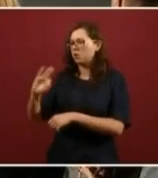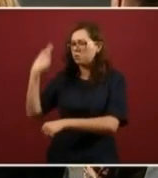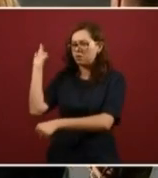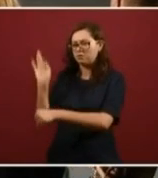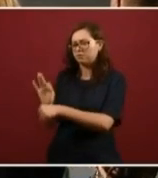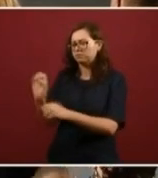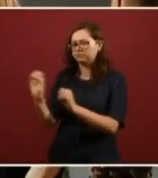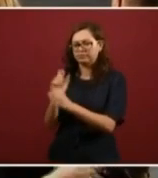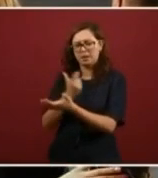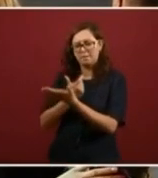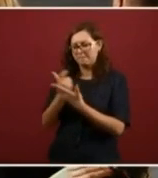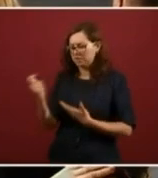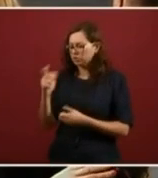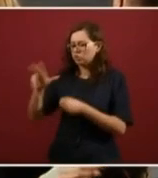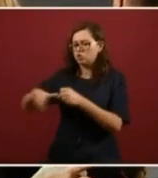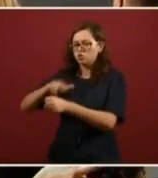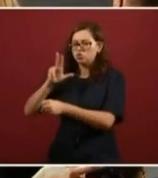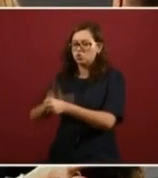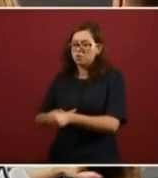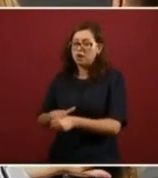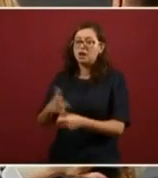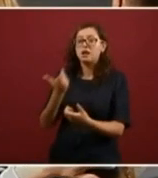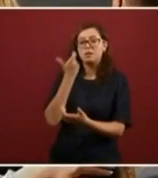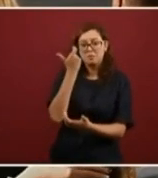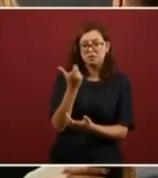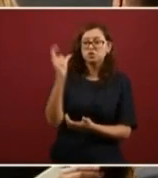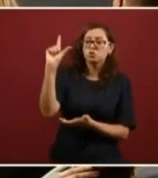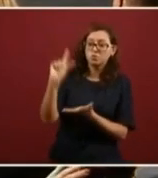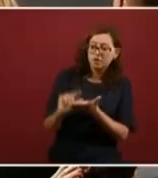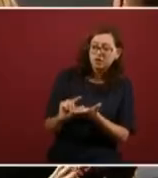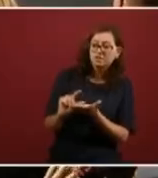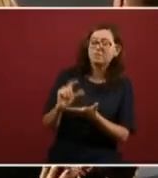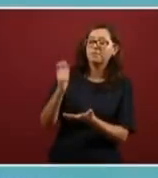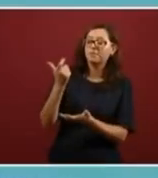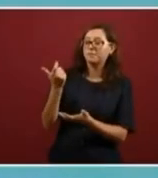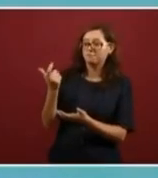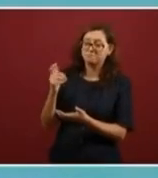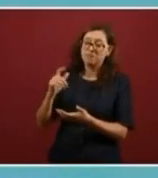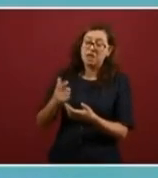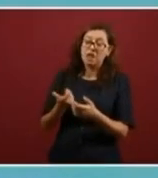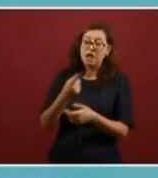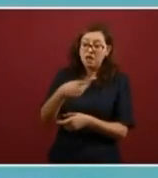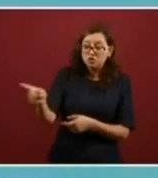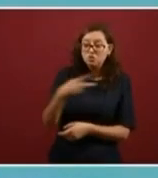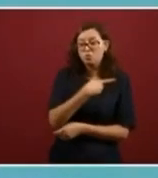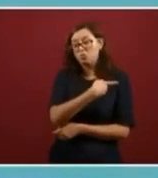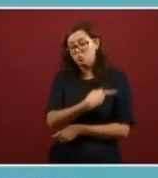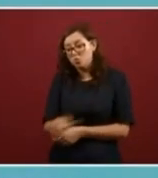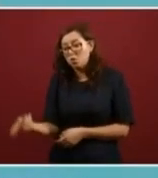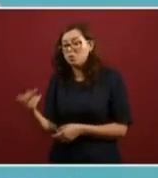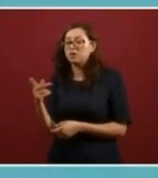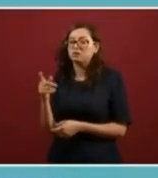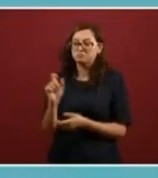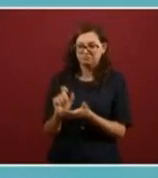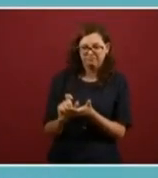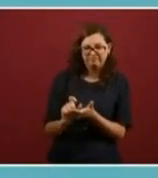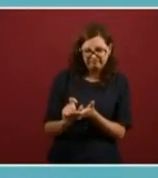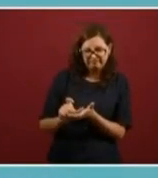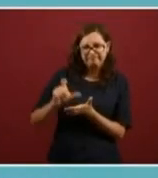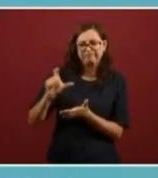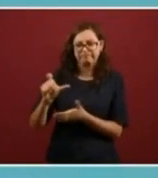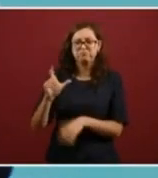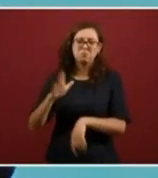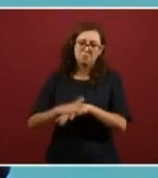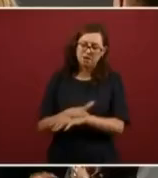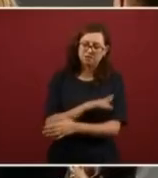ser solo para los pequeños y medianos productores, que son los que tienen de una hasta 100 vacas. Un dato